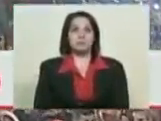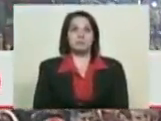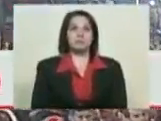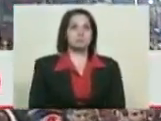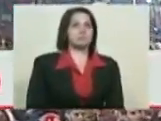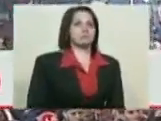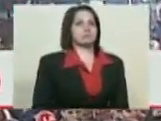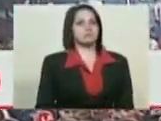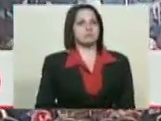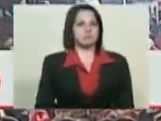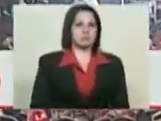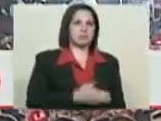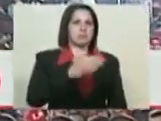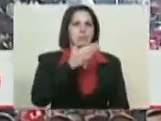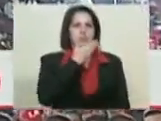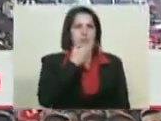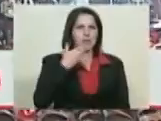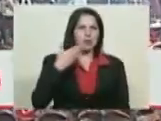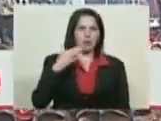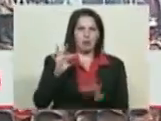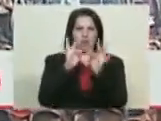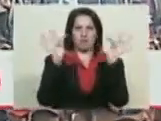Es la mejor forma nuestra